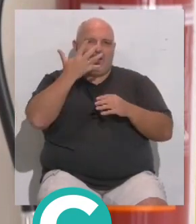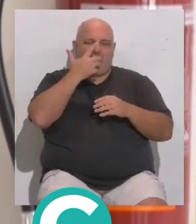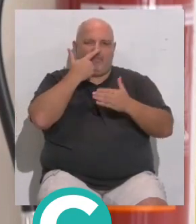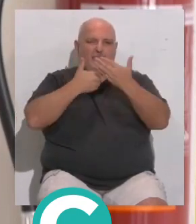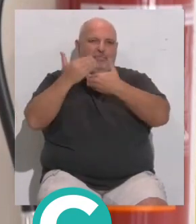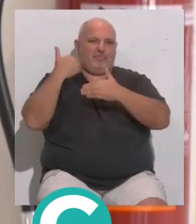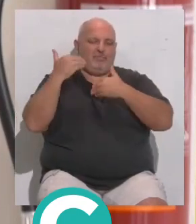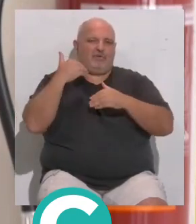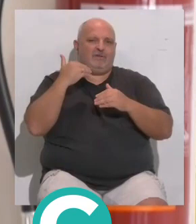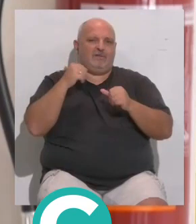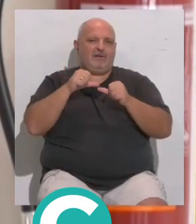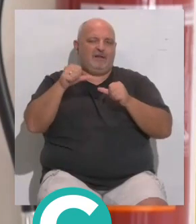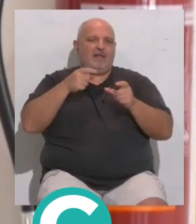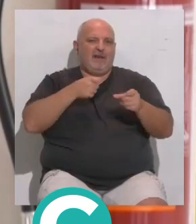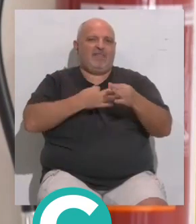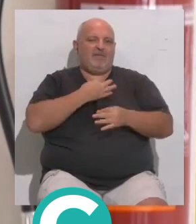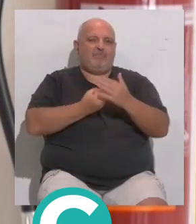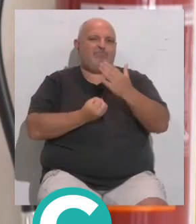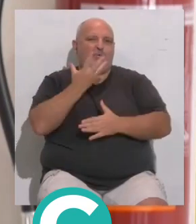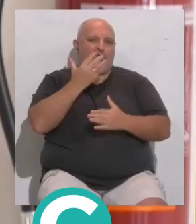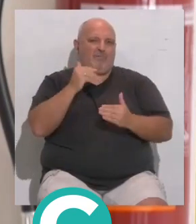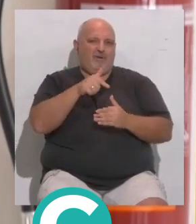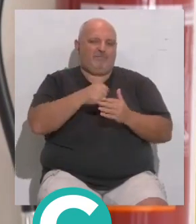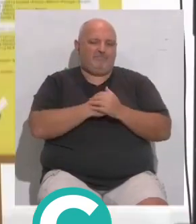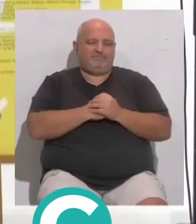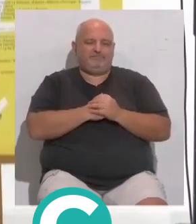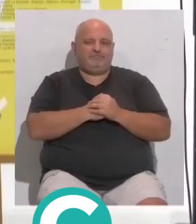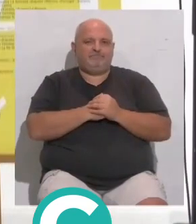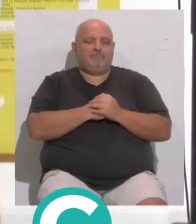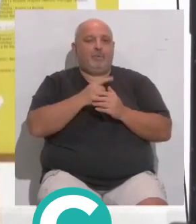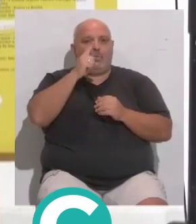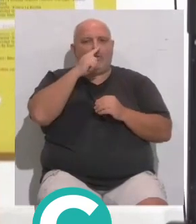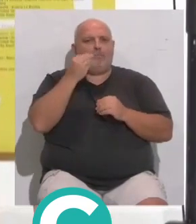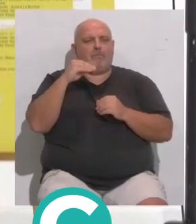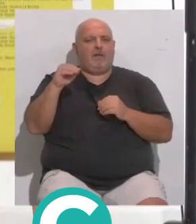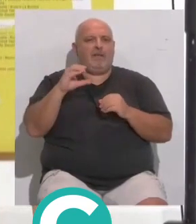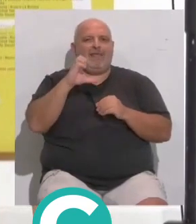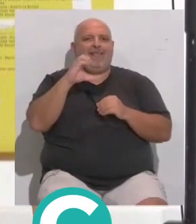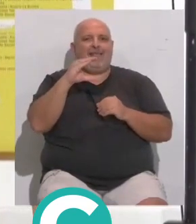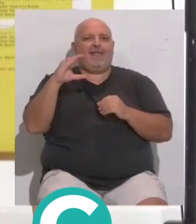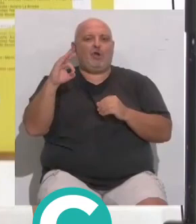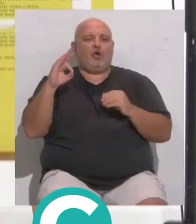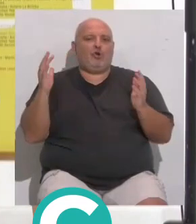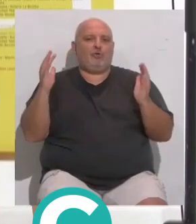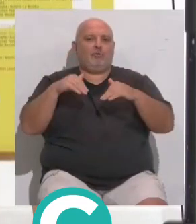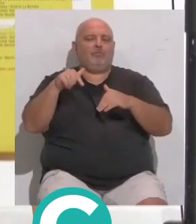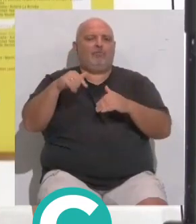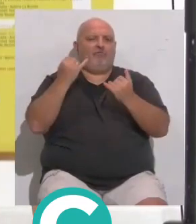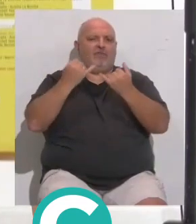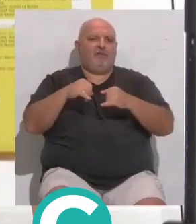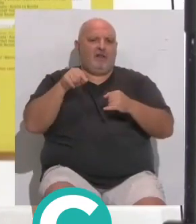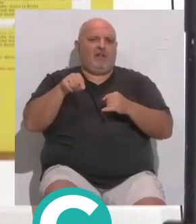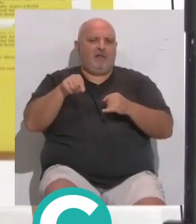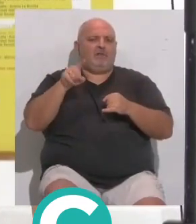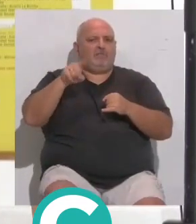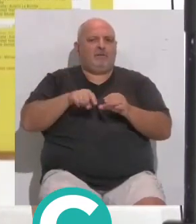de Cádiz a partir del estallido de la Guerra Civil en España. Así, un año más, el ECO será el centro neurálgico de un festival que tiene